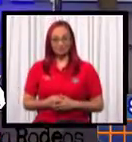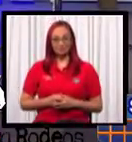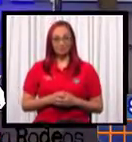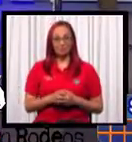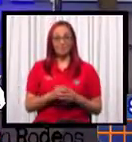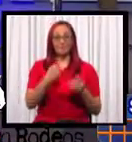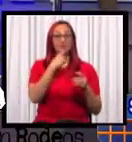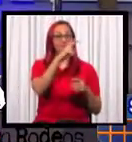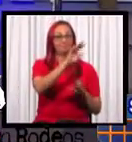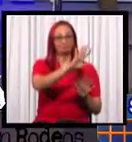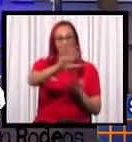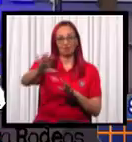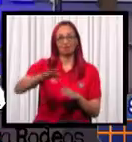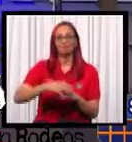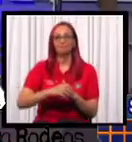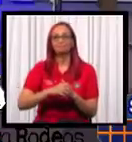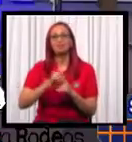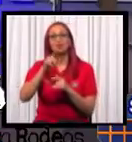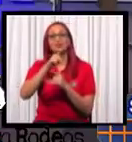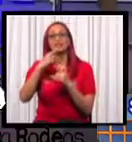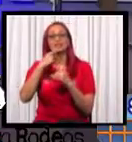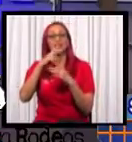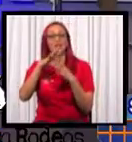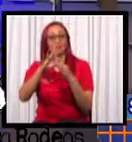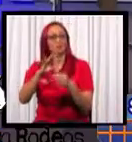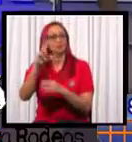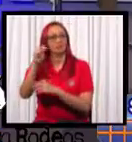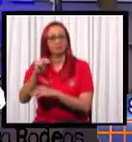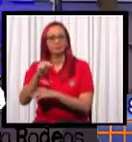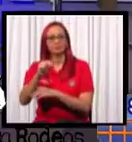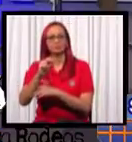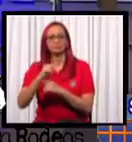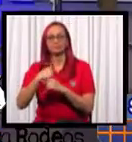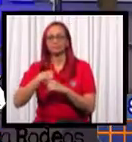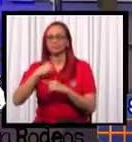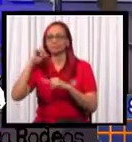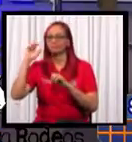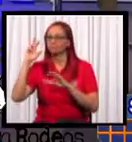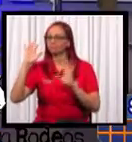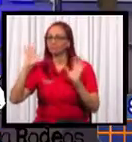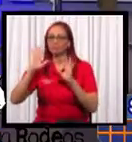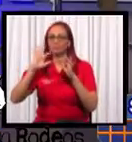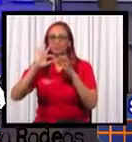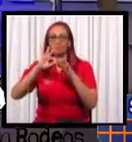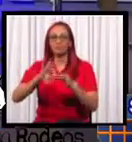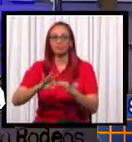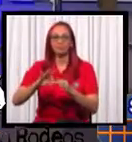un pronunciamiento en el cual dicen: nos oponemos a la Alianza del Pacífico.